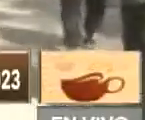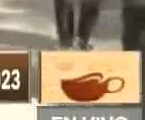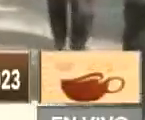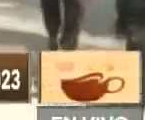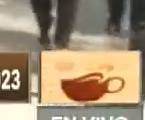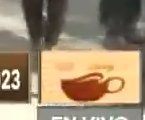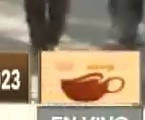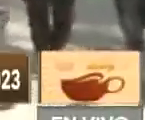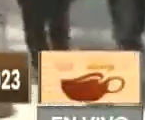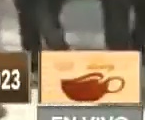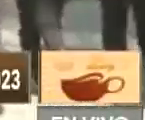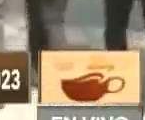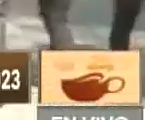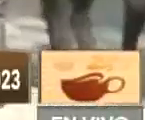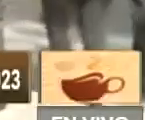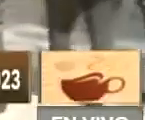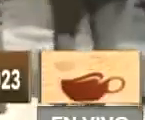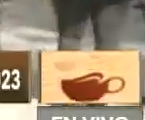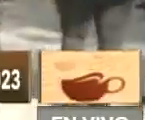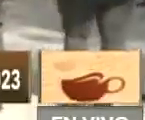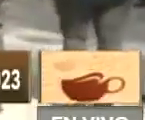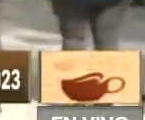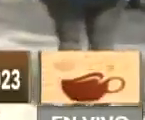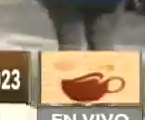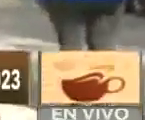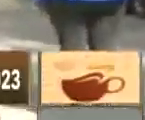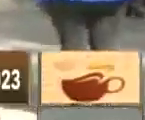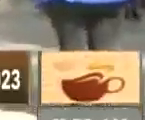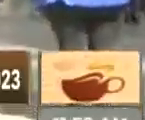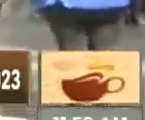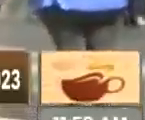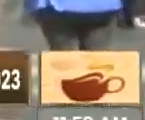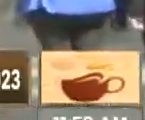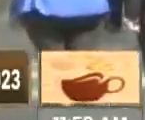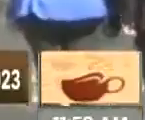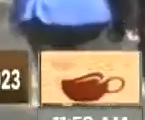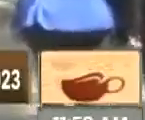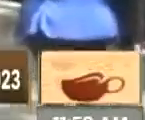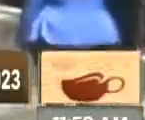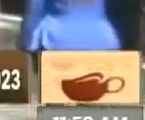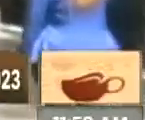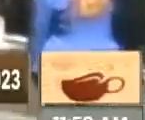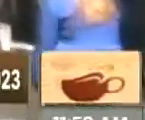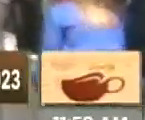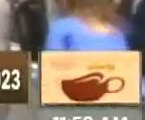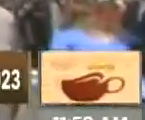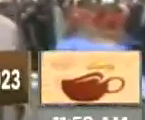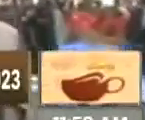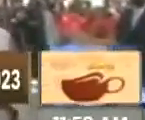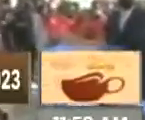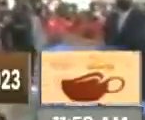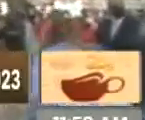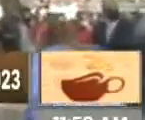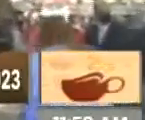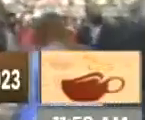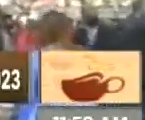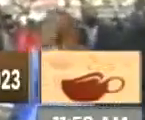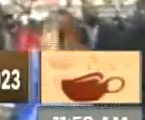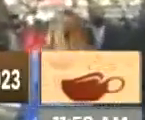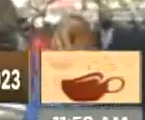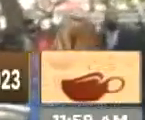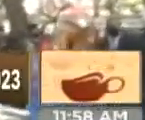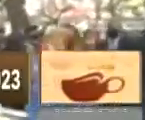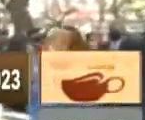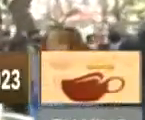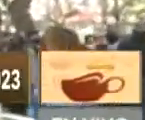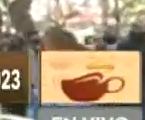en funciones, es decir, el diputado Jorge Rodríguez. Durante la sesión de instalación, los diputados y diputadas votarán por las propuestas